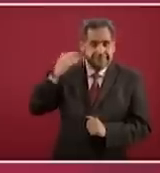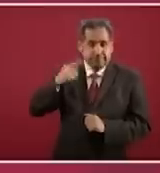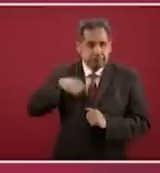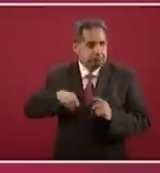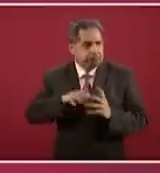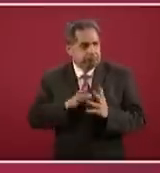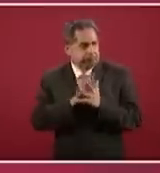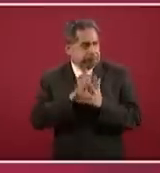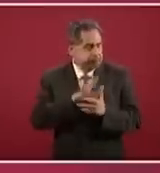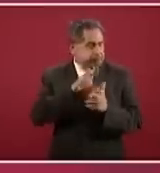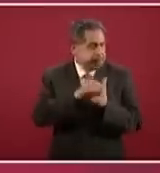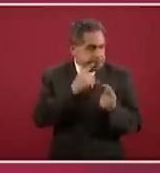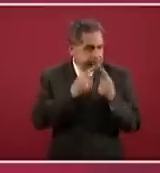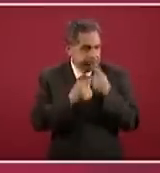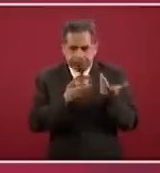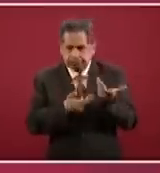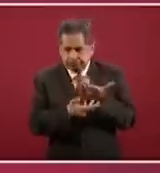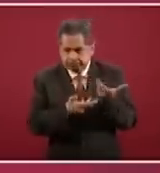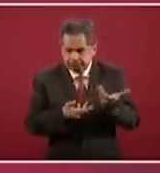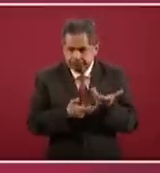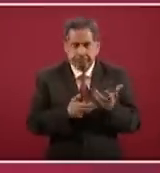participamos como